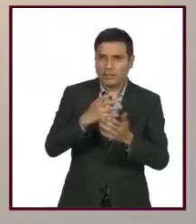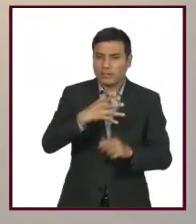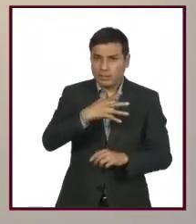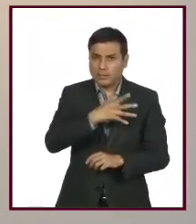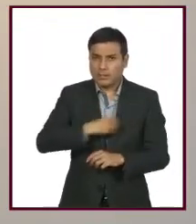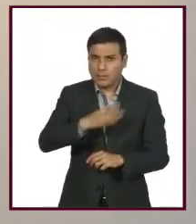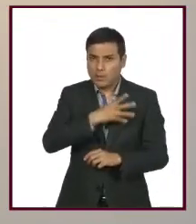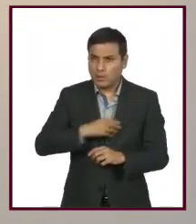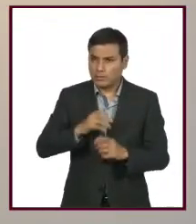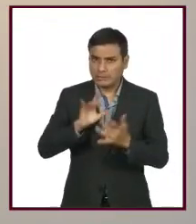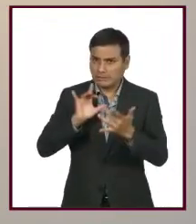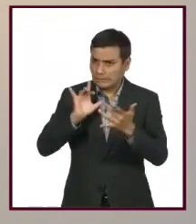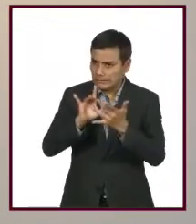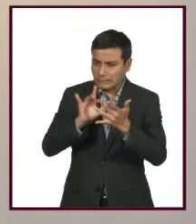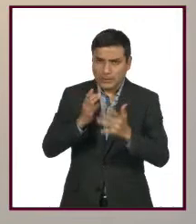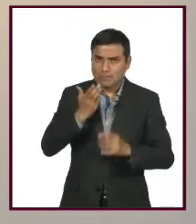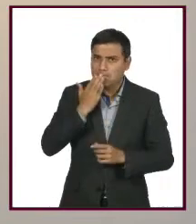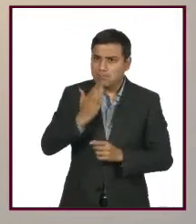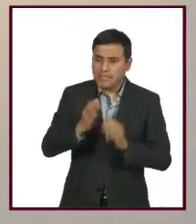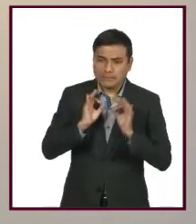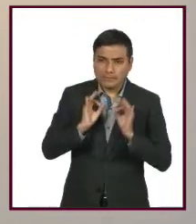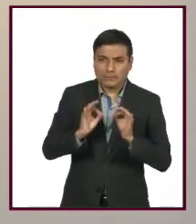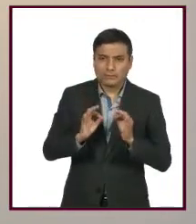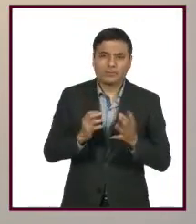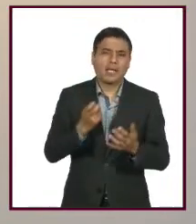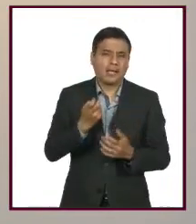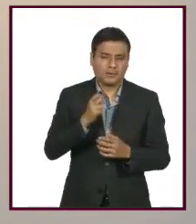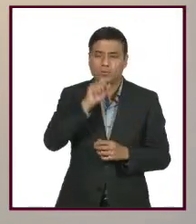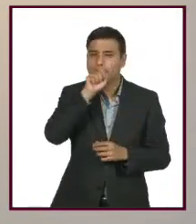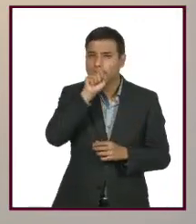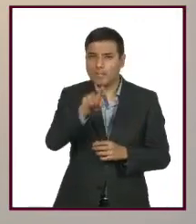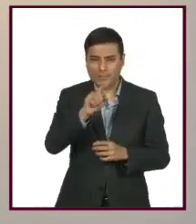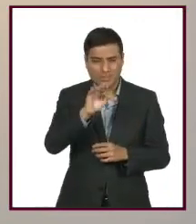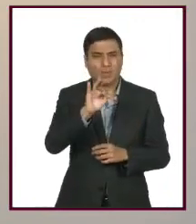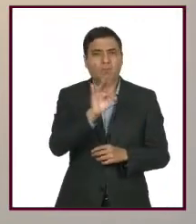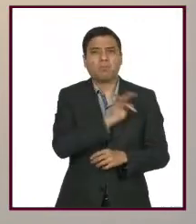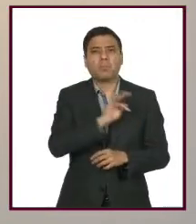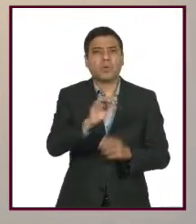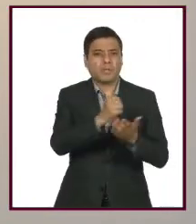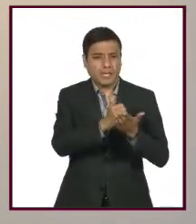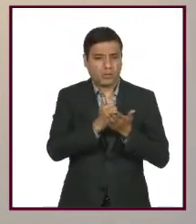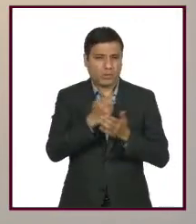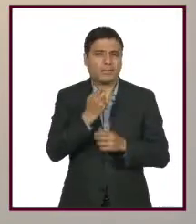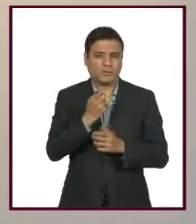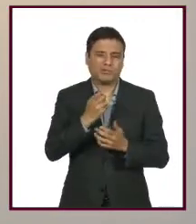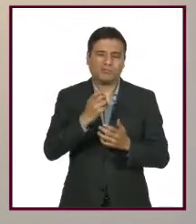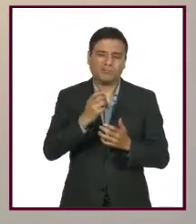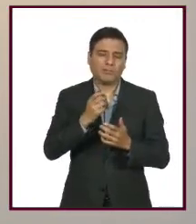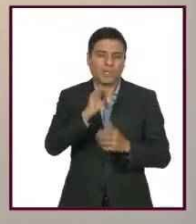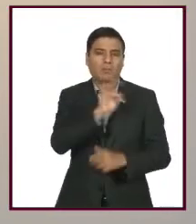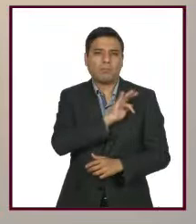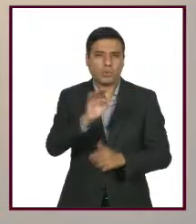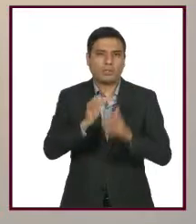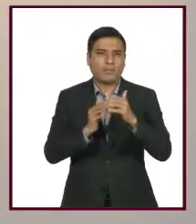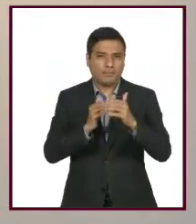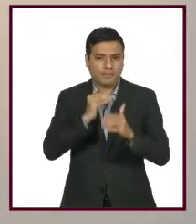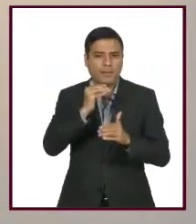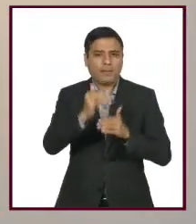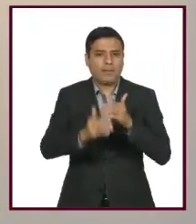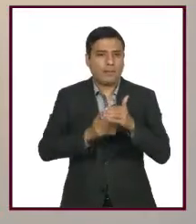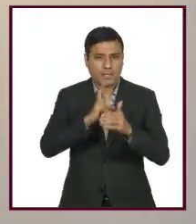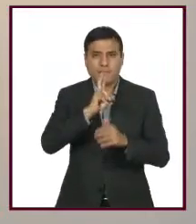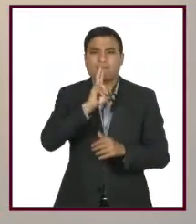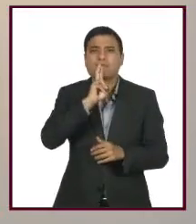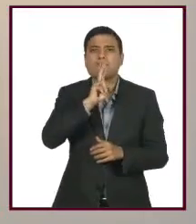con él o la adolescente, pues esto también nos puede proteger y tiene un mejor pronóstico, ¿no? Para hacer